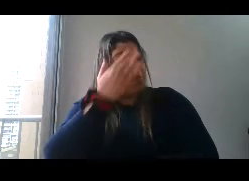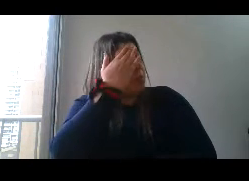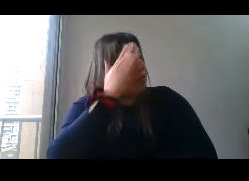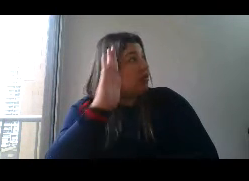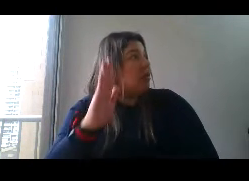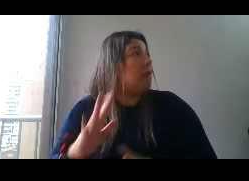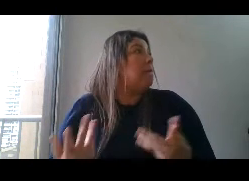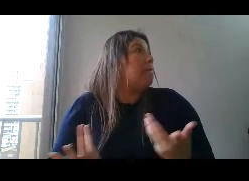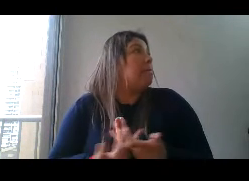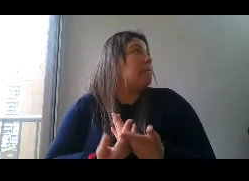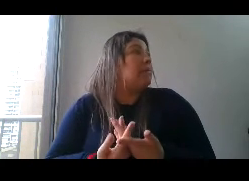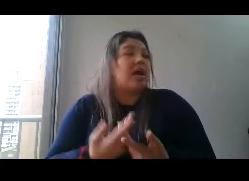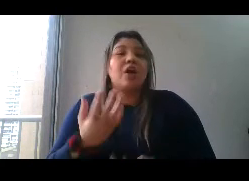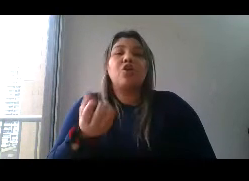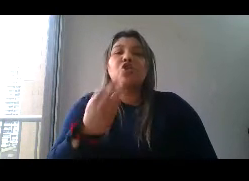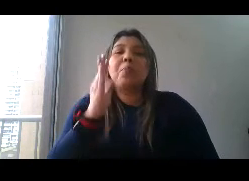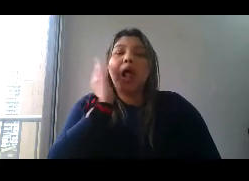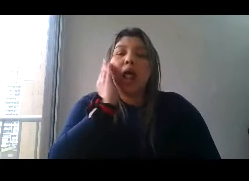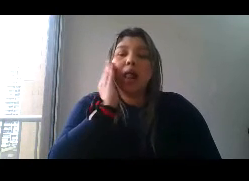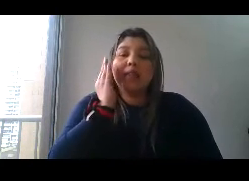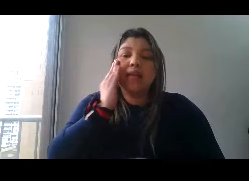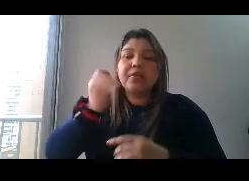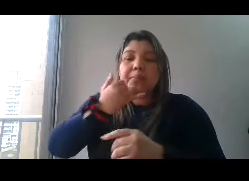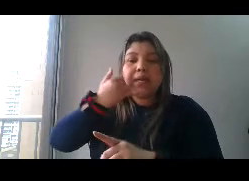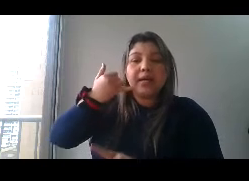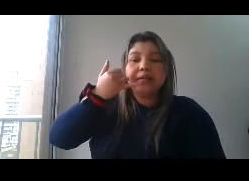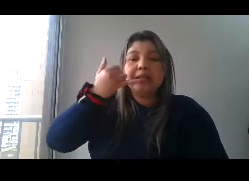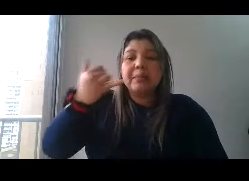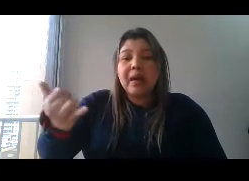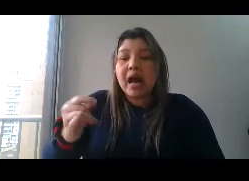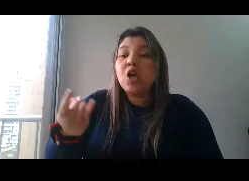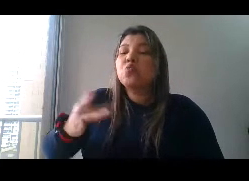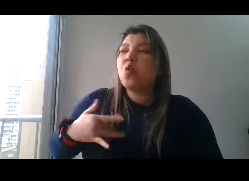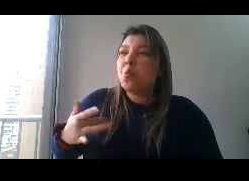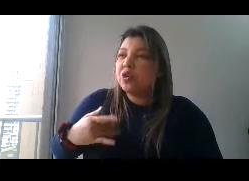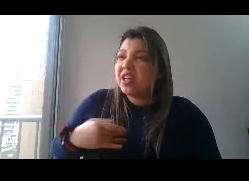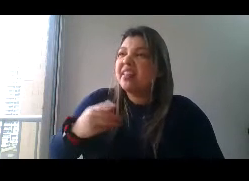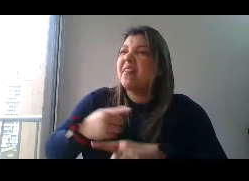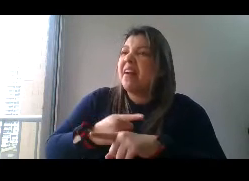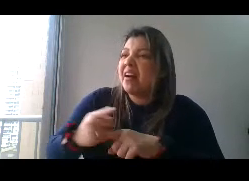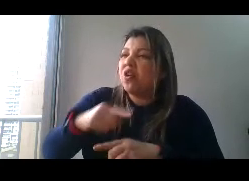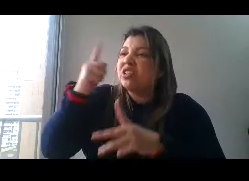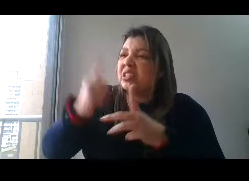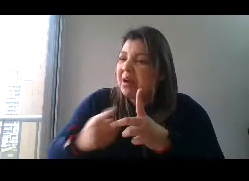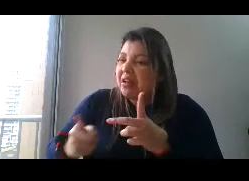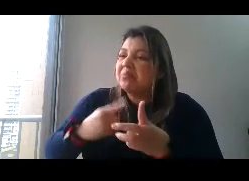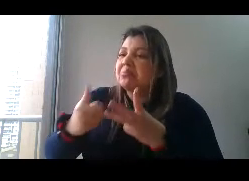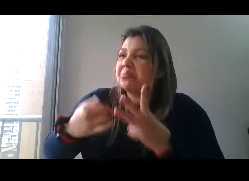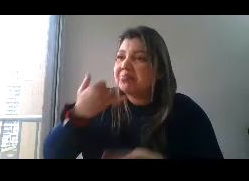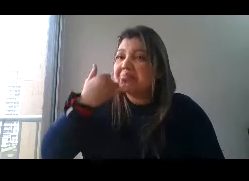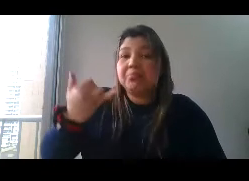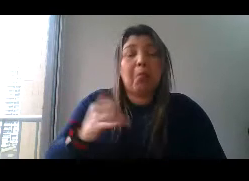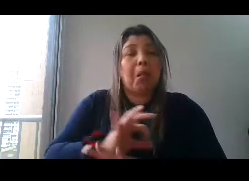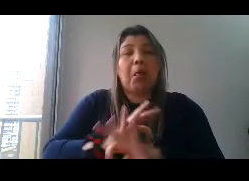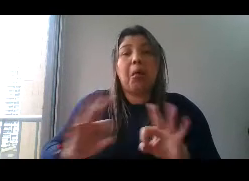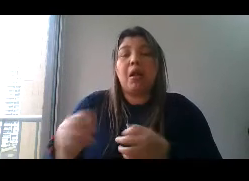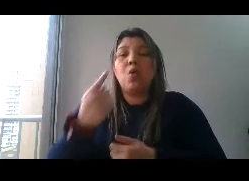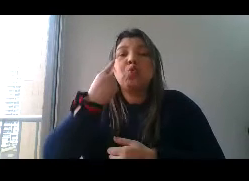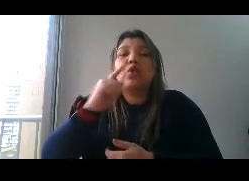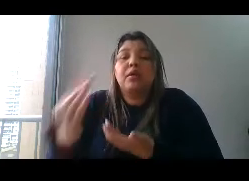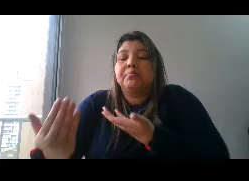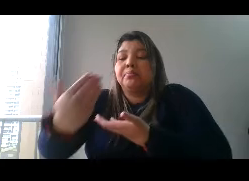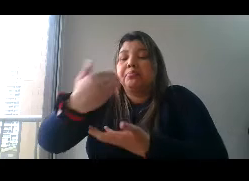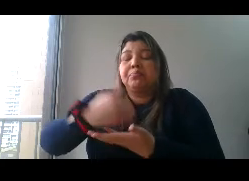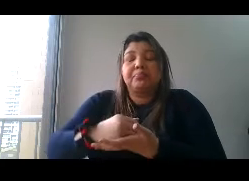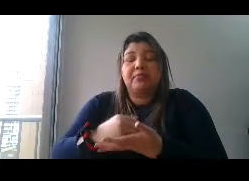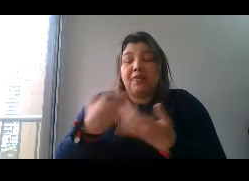no le da su teléfono para que lo llame directamente. El paciente accede a un punto de atención de la